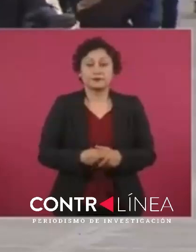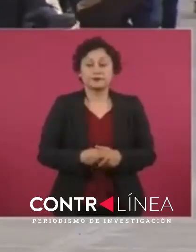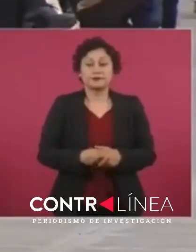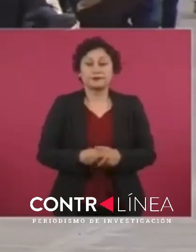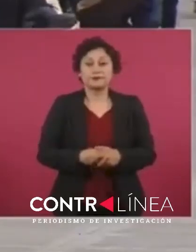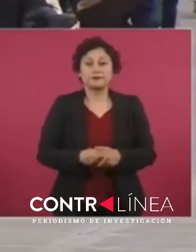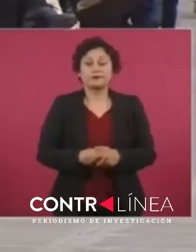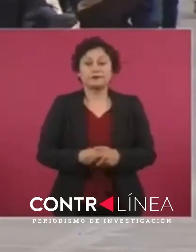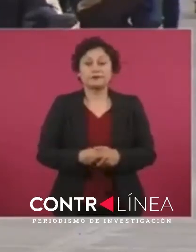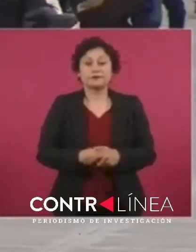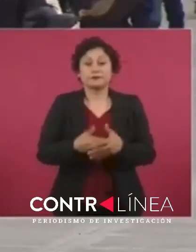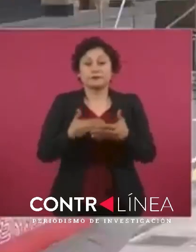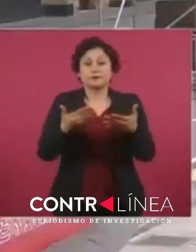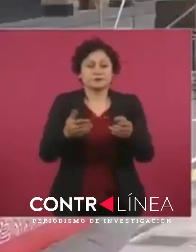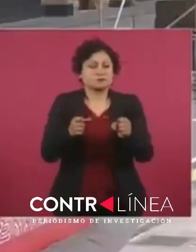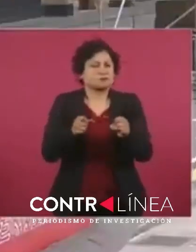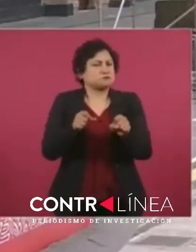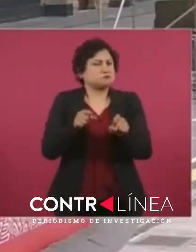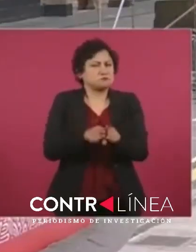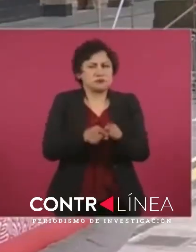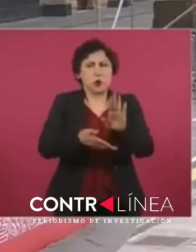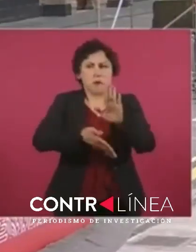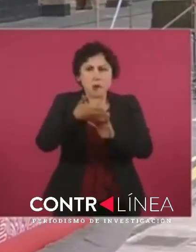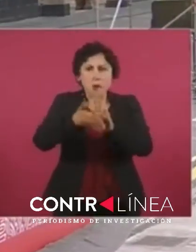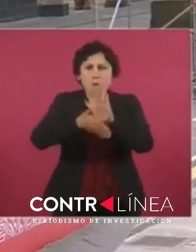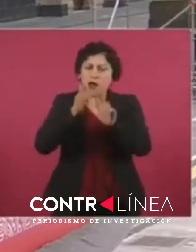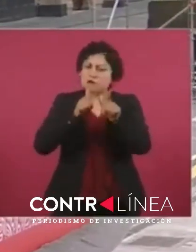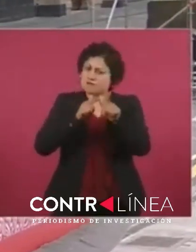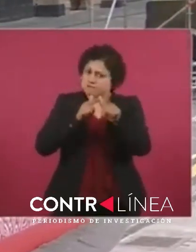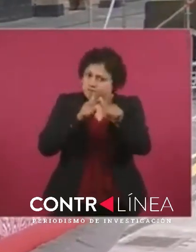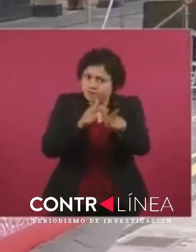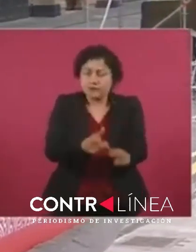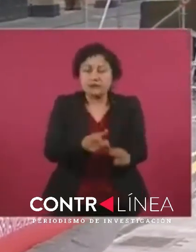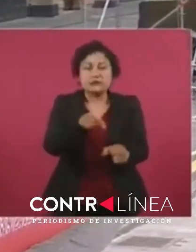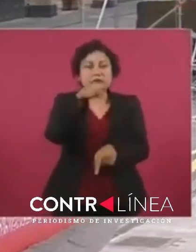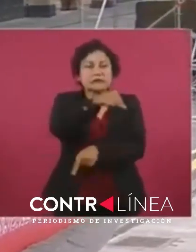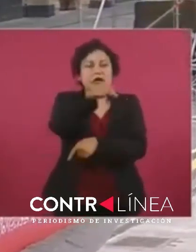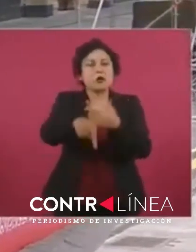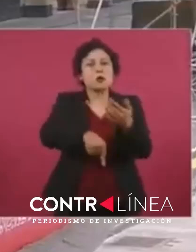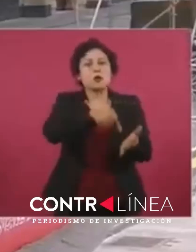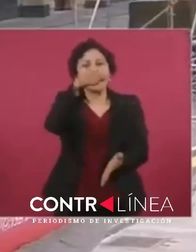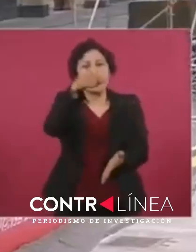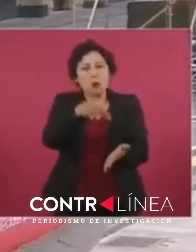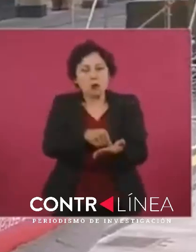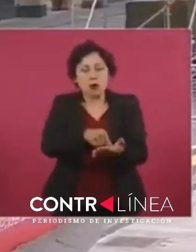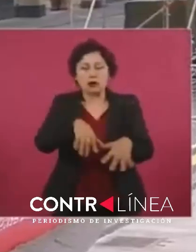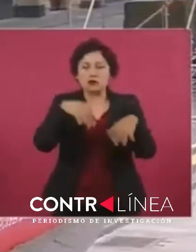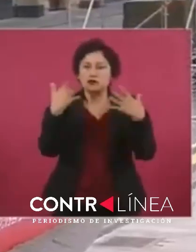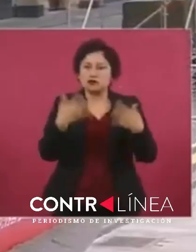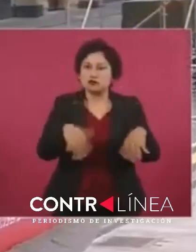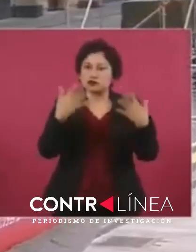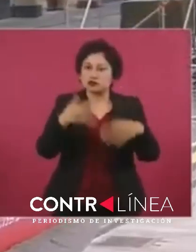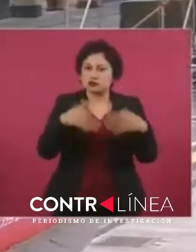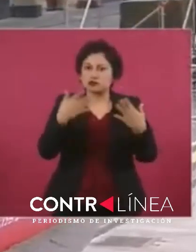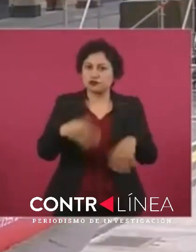Estamos construyendo un importante libramiento ferroviario en